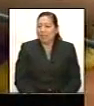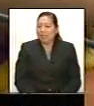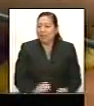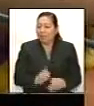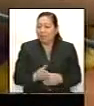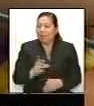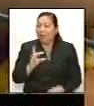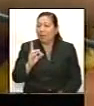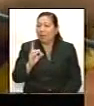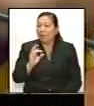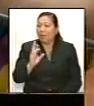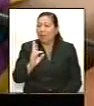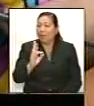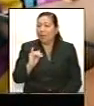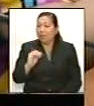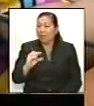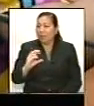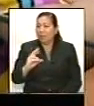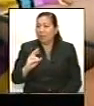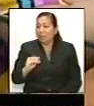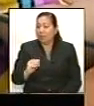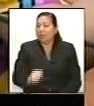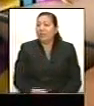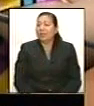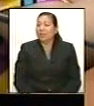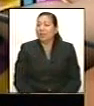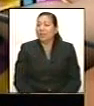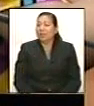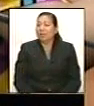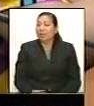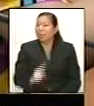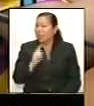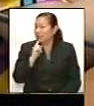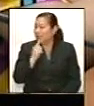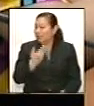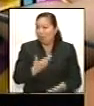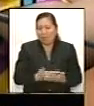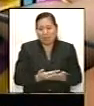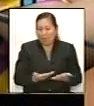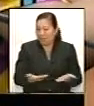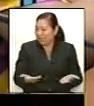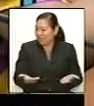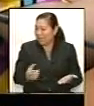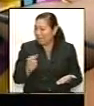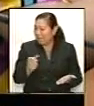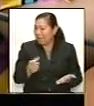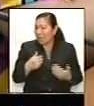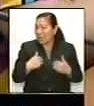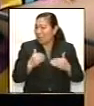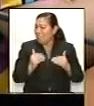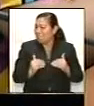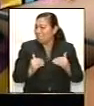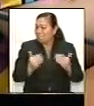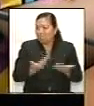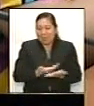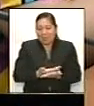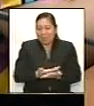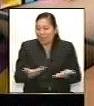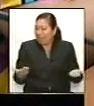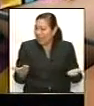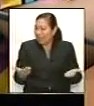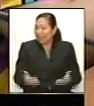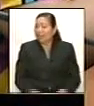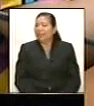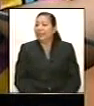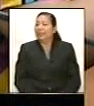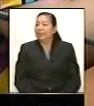la DINCRI y efectivamente, como Fátima ya me había dicho, esto no es un delito, ¿no? Porque soy una persona mayor de edad, no va a pasar nada. Entonces yo